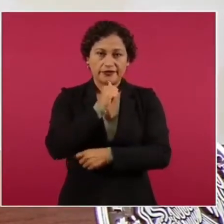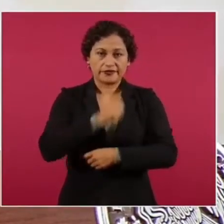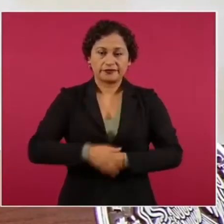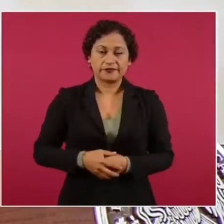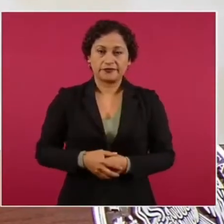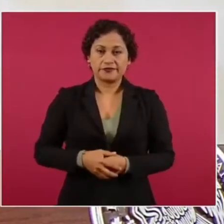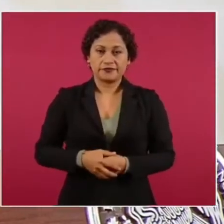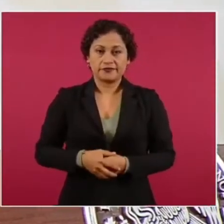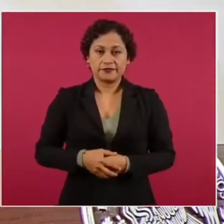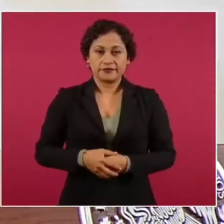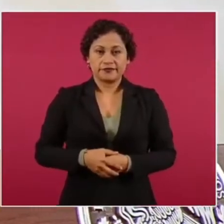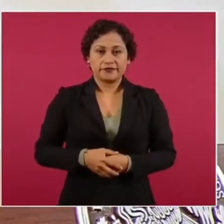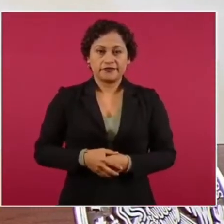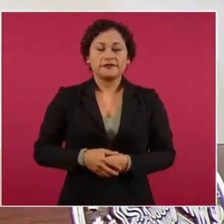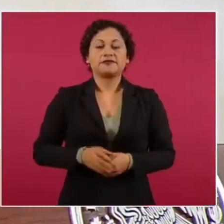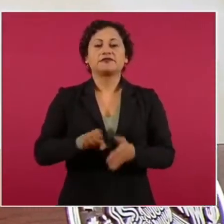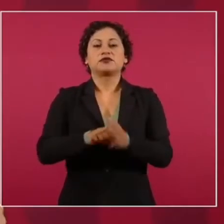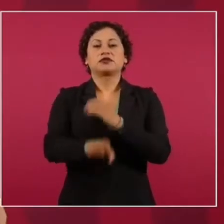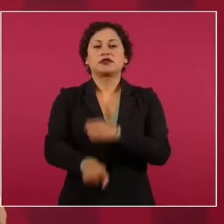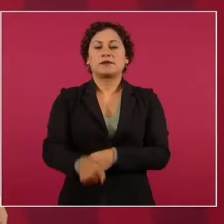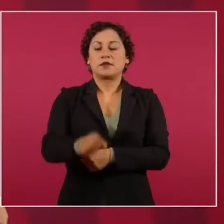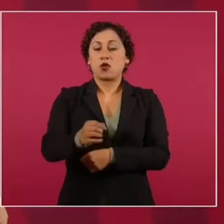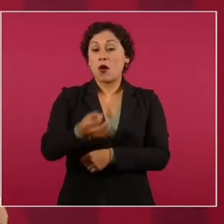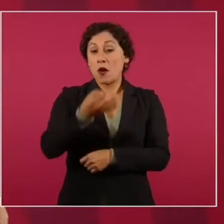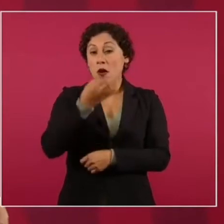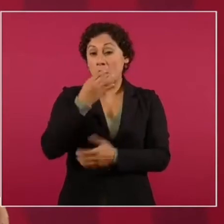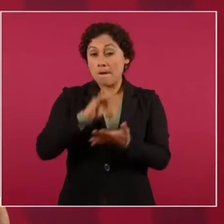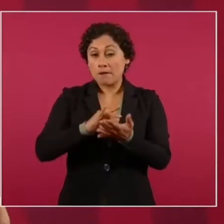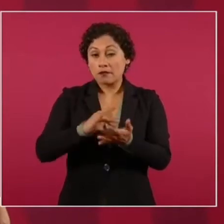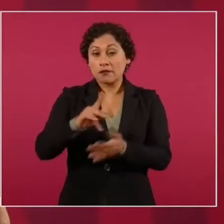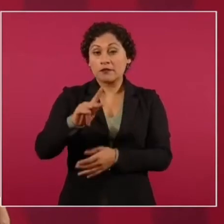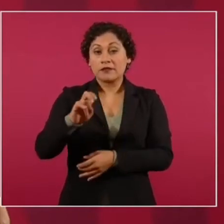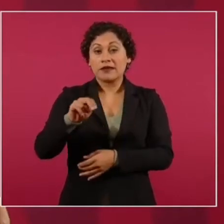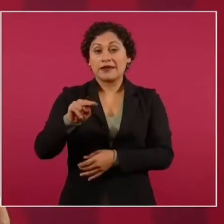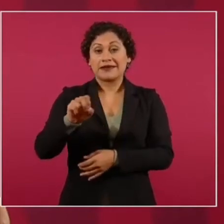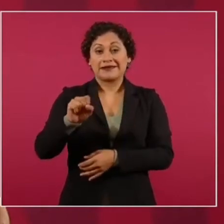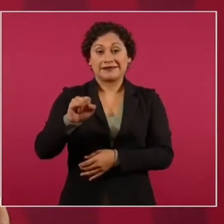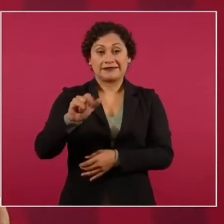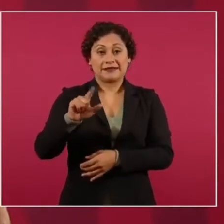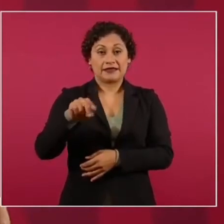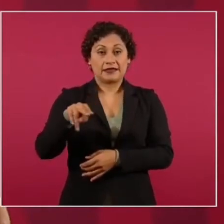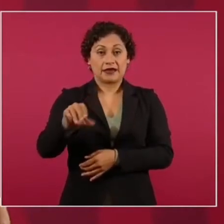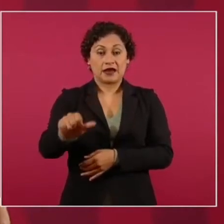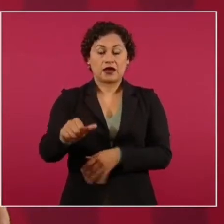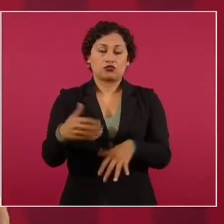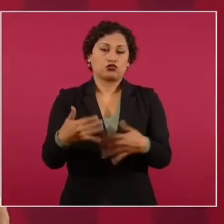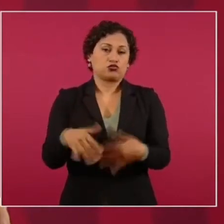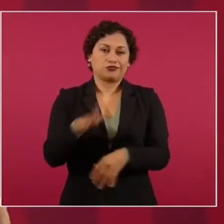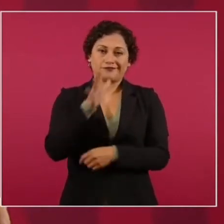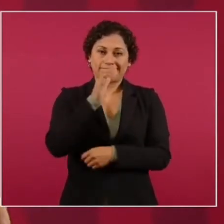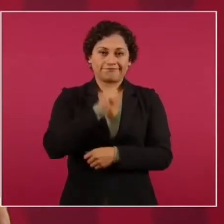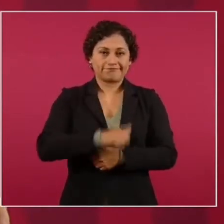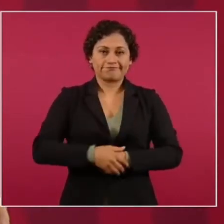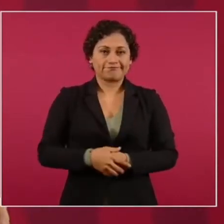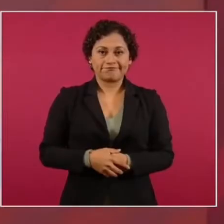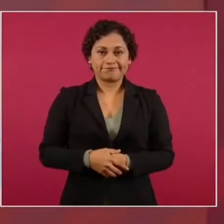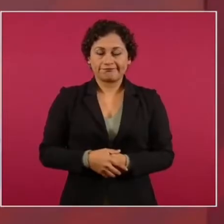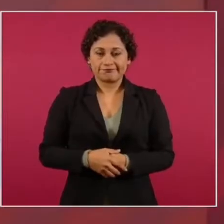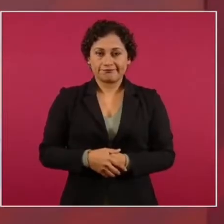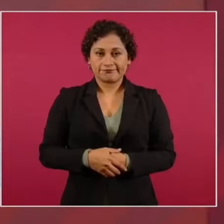ni una penicilina,